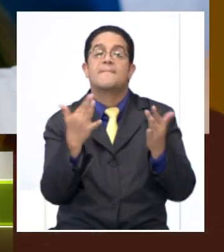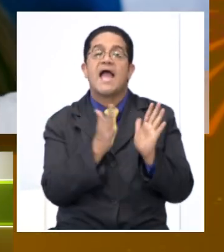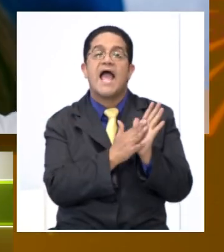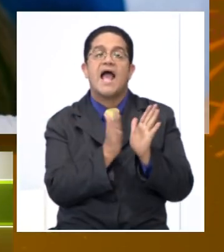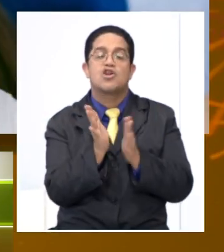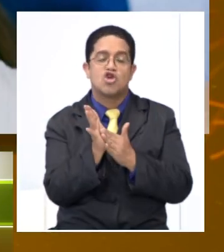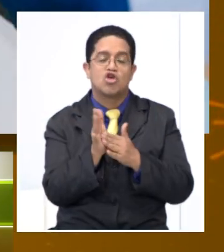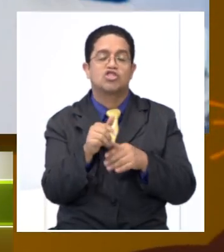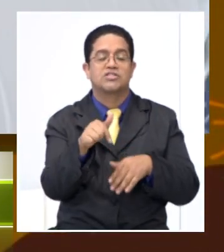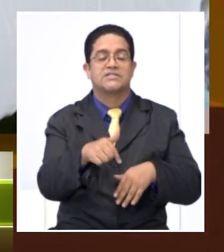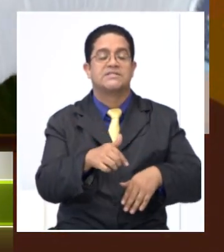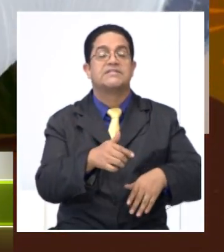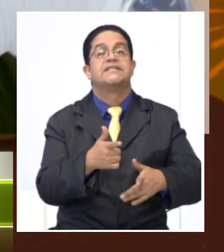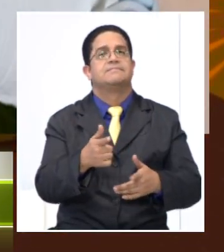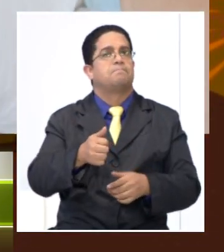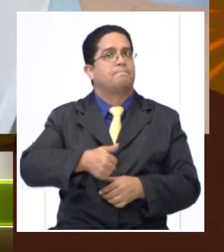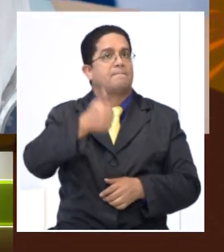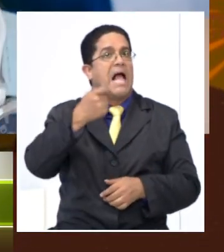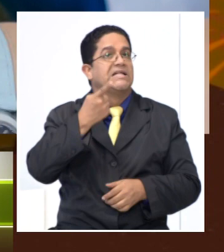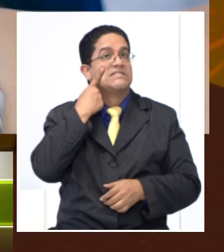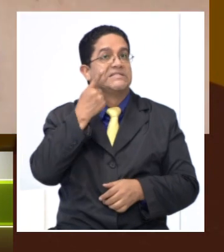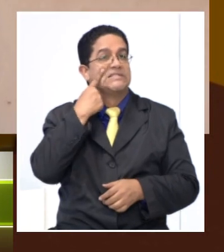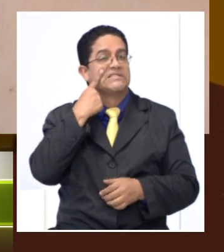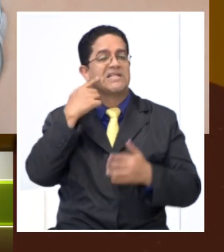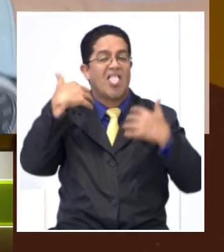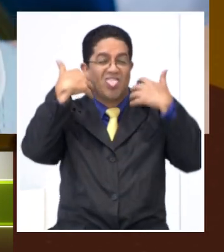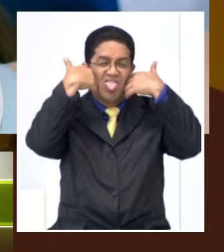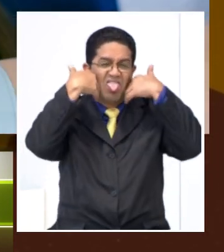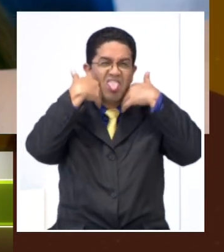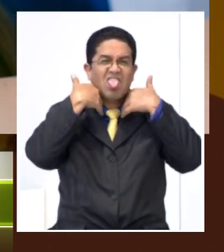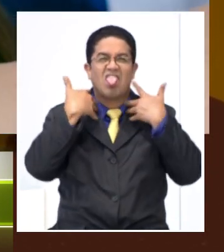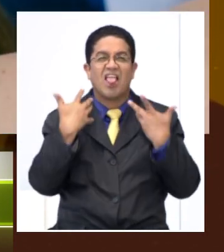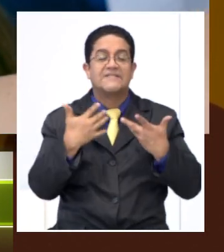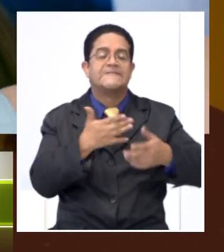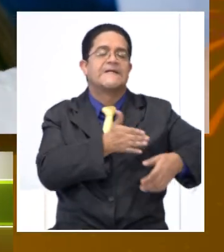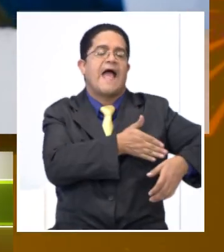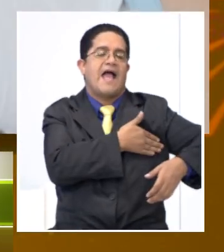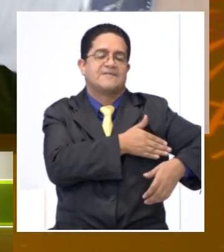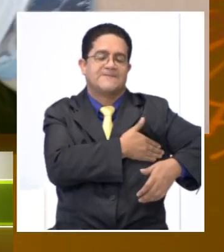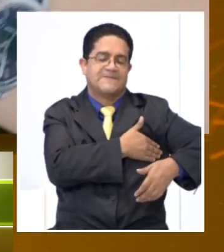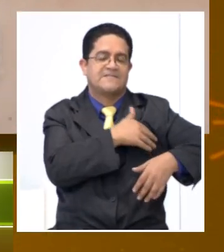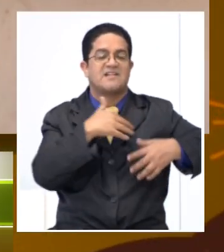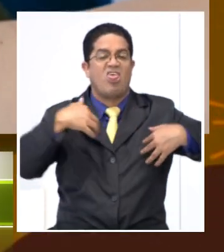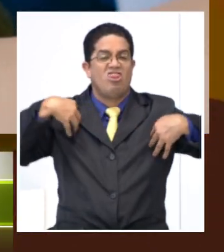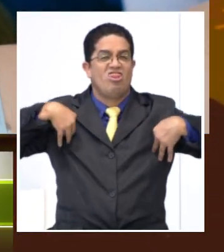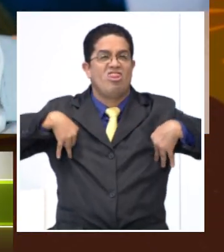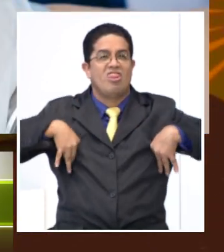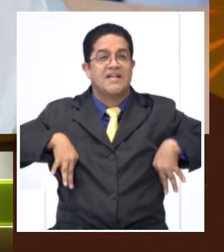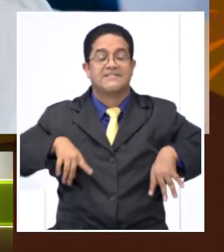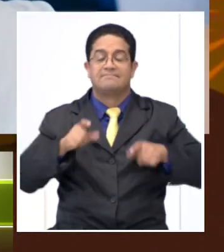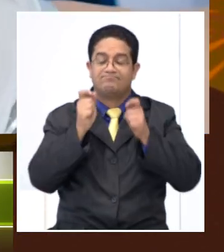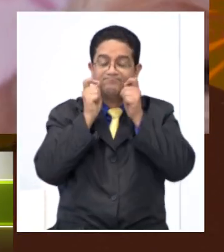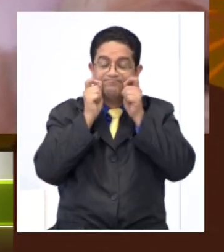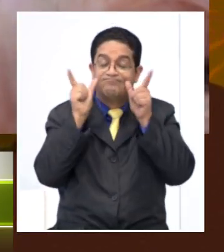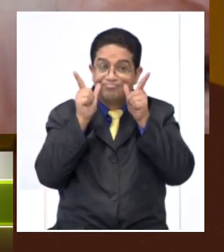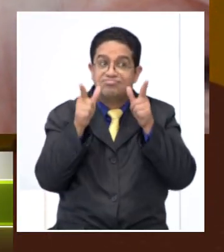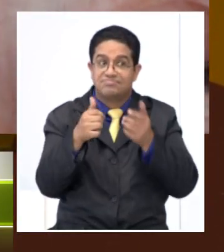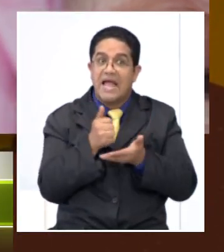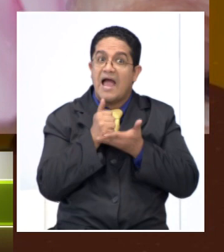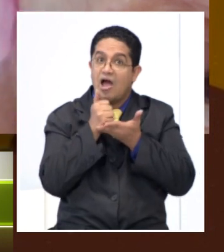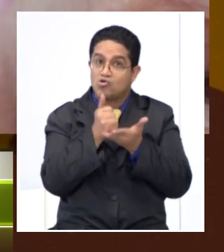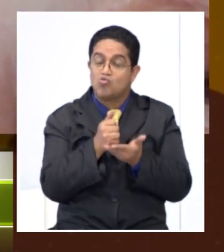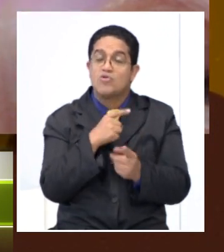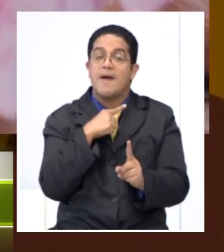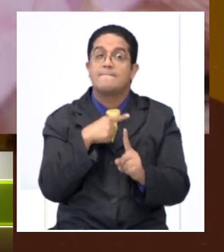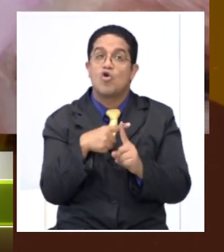plantas de los pies, y la más común es la sudoración excesiva a nivel de las axilas. Es increíble el efecto positivo que